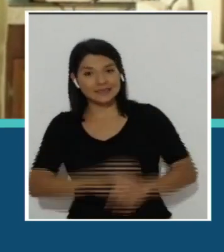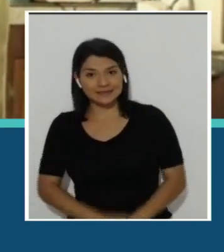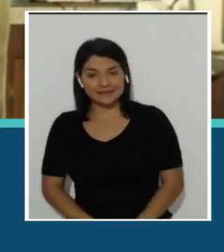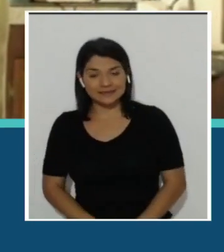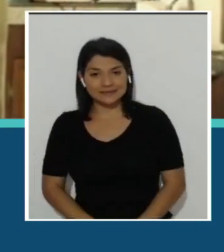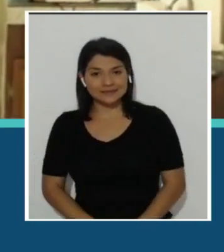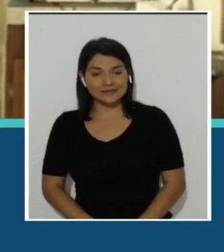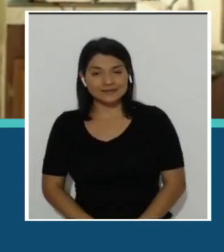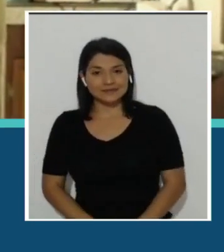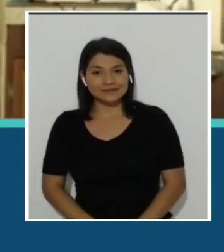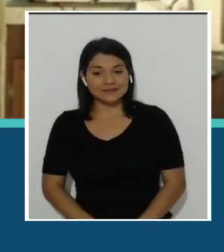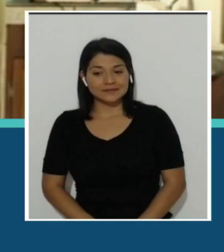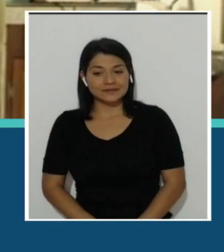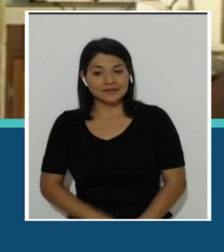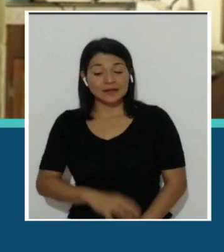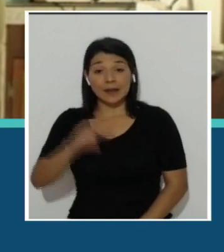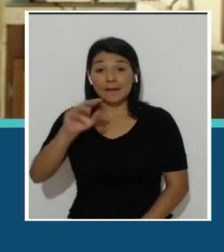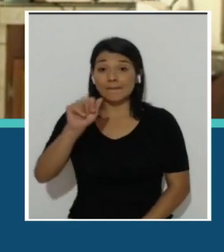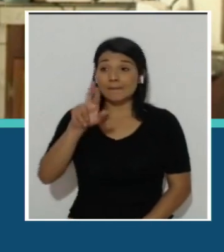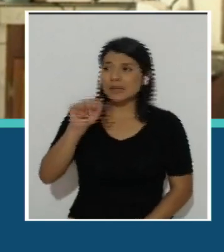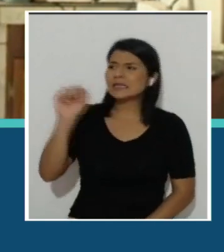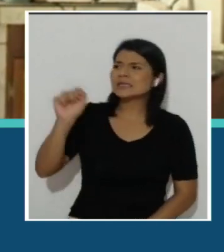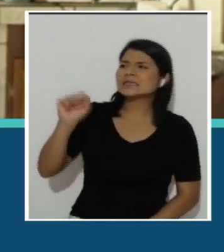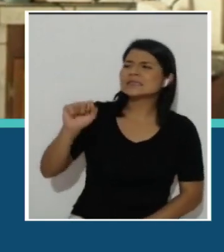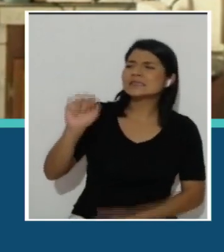A María, ya se la llamo.